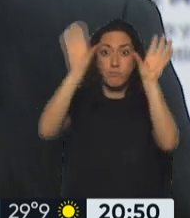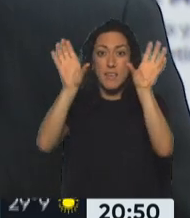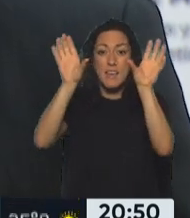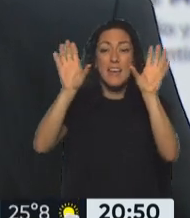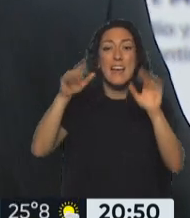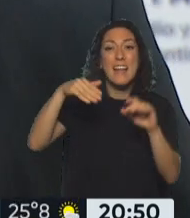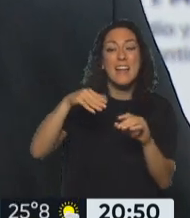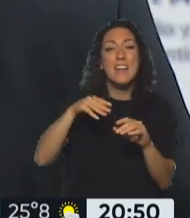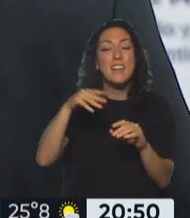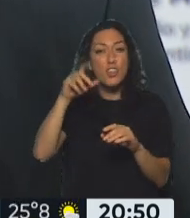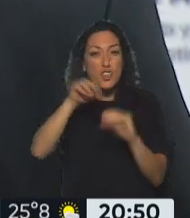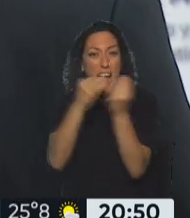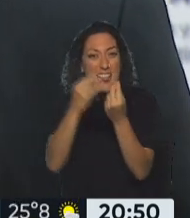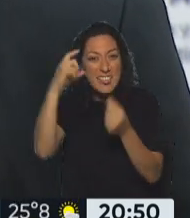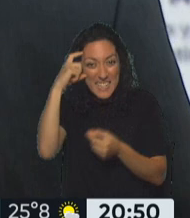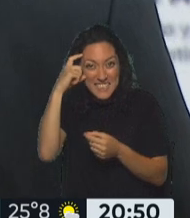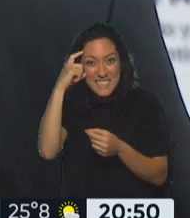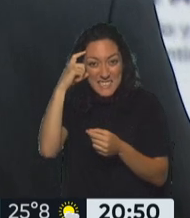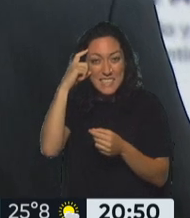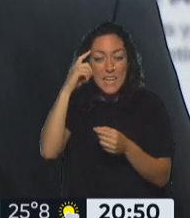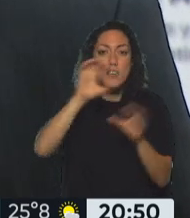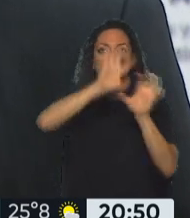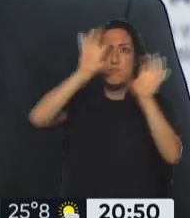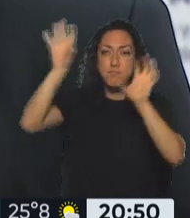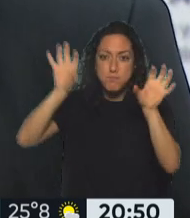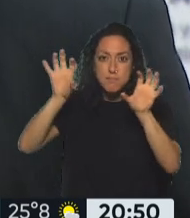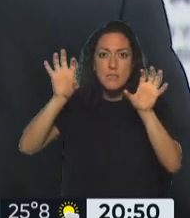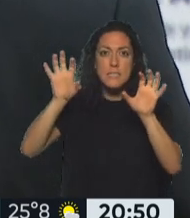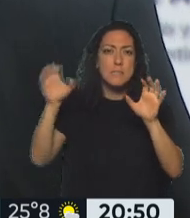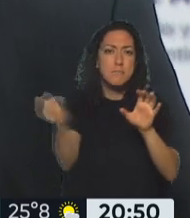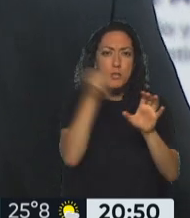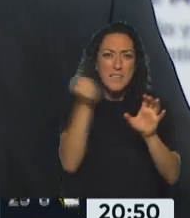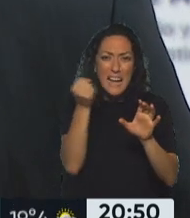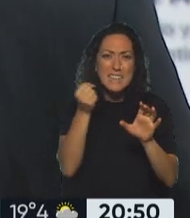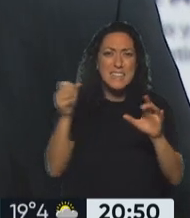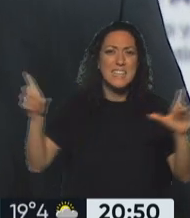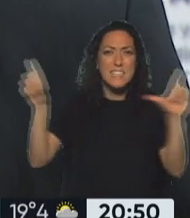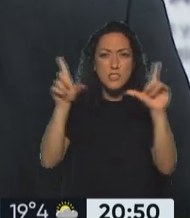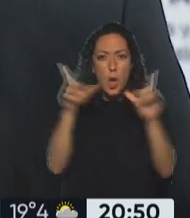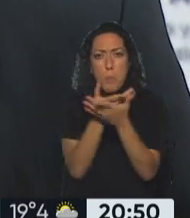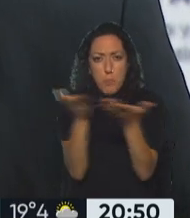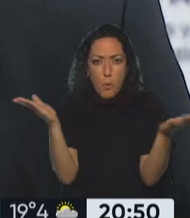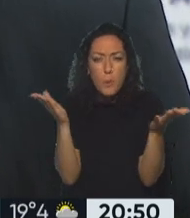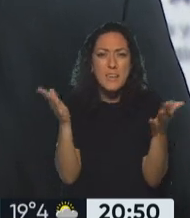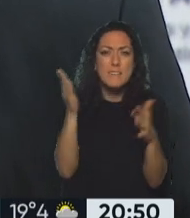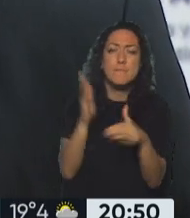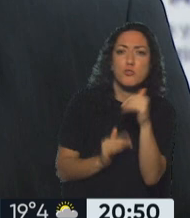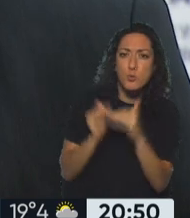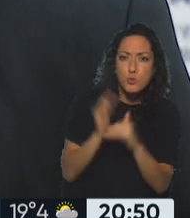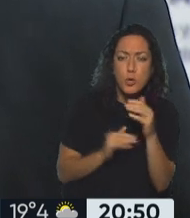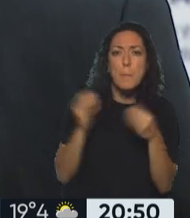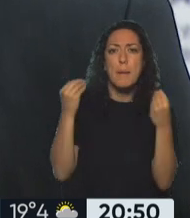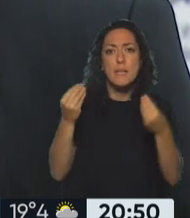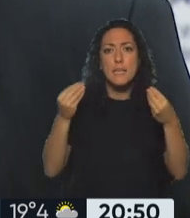nea y Noa es siempre muy importante todo lo que podamos construir con la pantalla nacional que que bueno nos permite